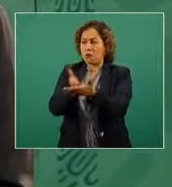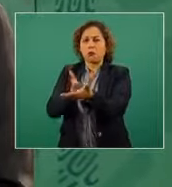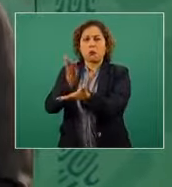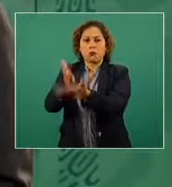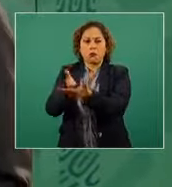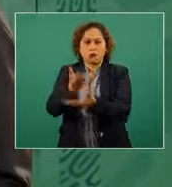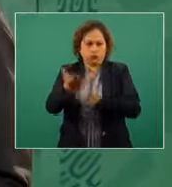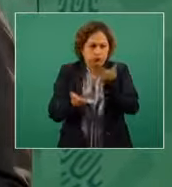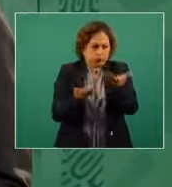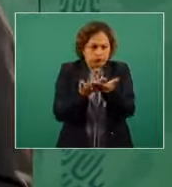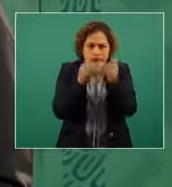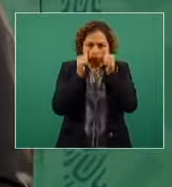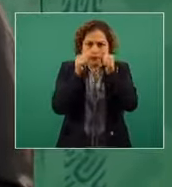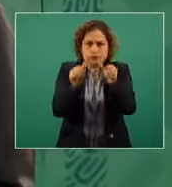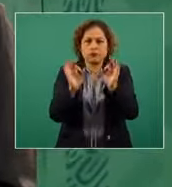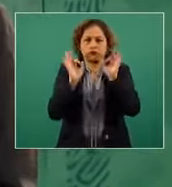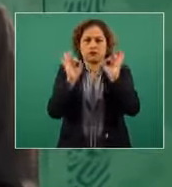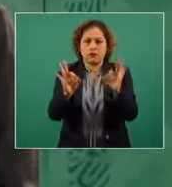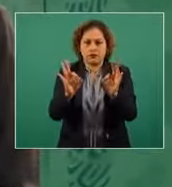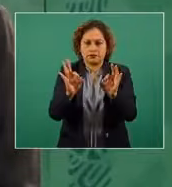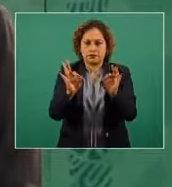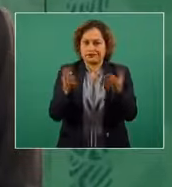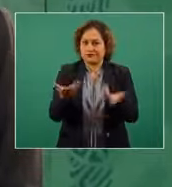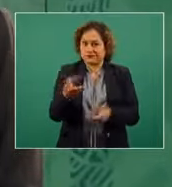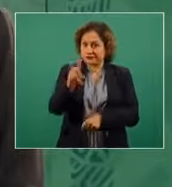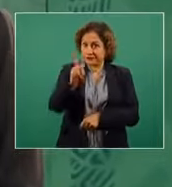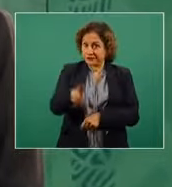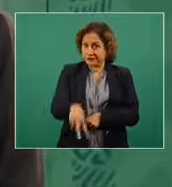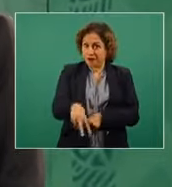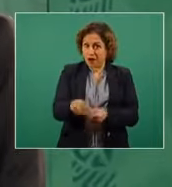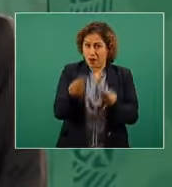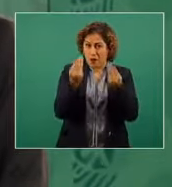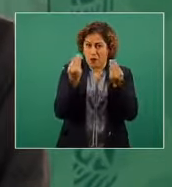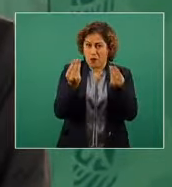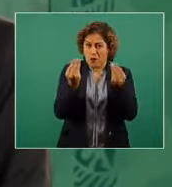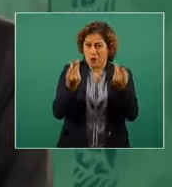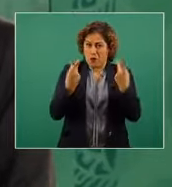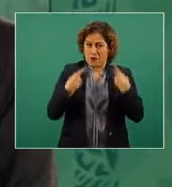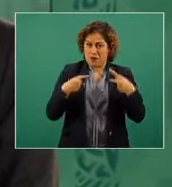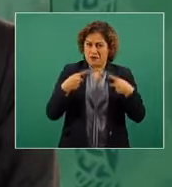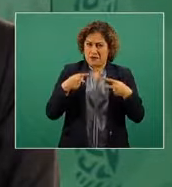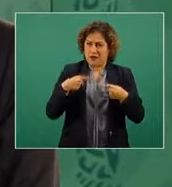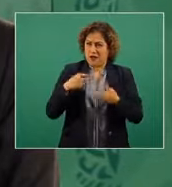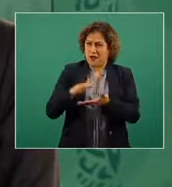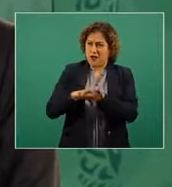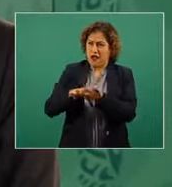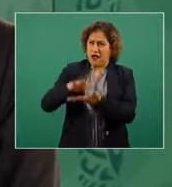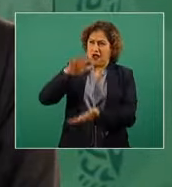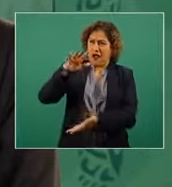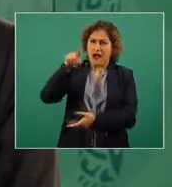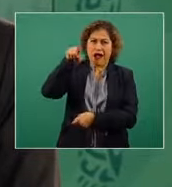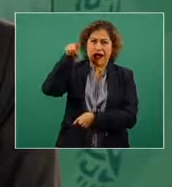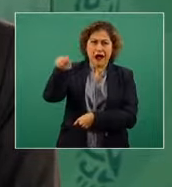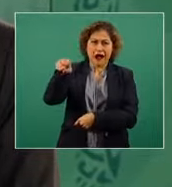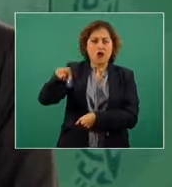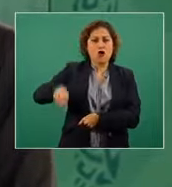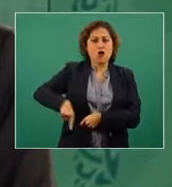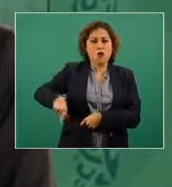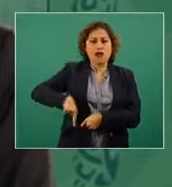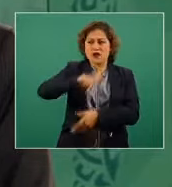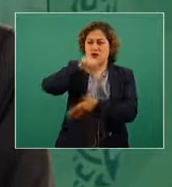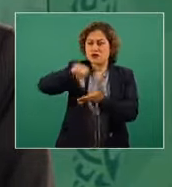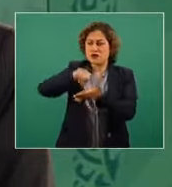porque son muchísimos más los atendidos en hospitales públicos que en hospitales privados,